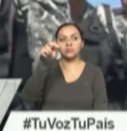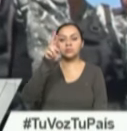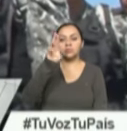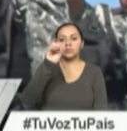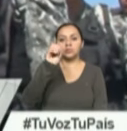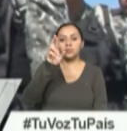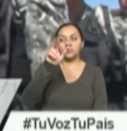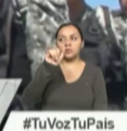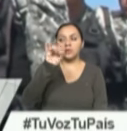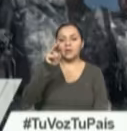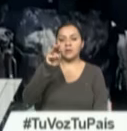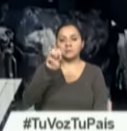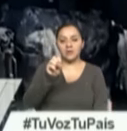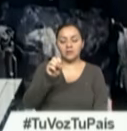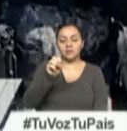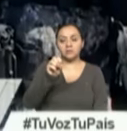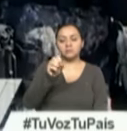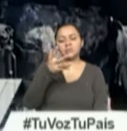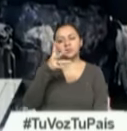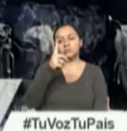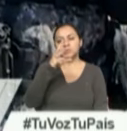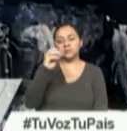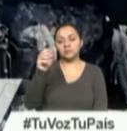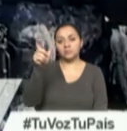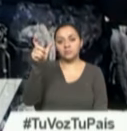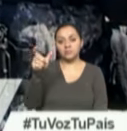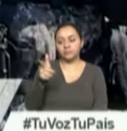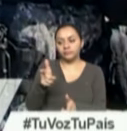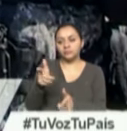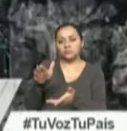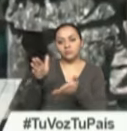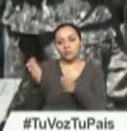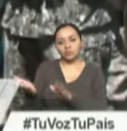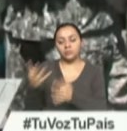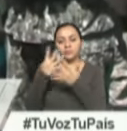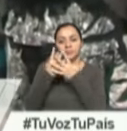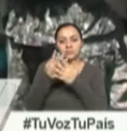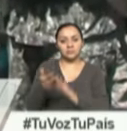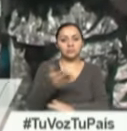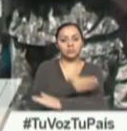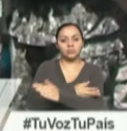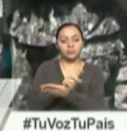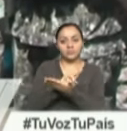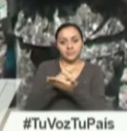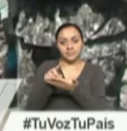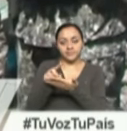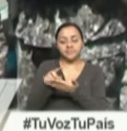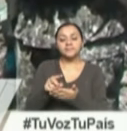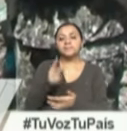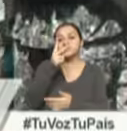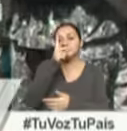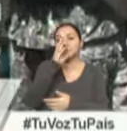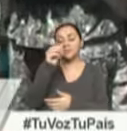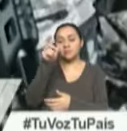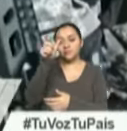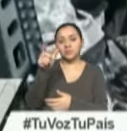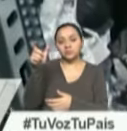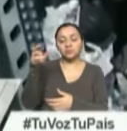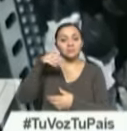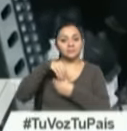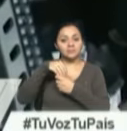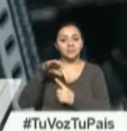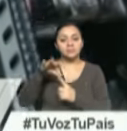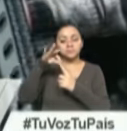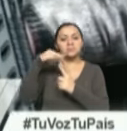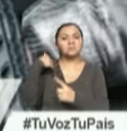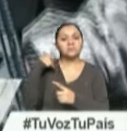donde casi un centenar de internos fueron brutalmente asesinados en varias prisiones la semana pasada. 100 elementos de esta unidad especial, compuesta